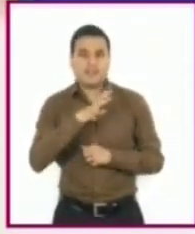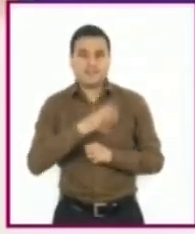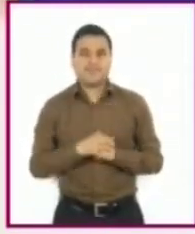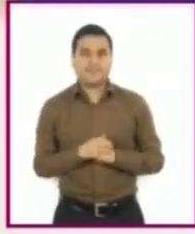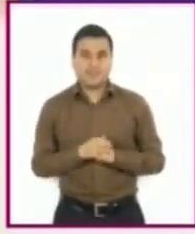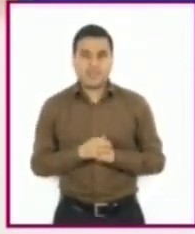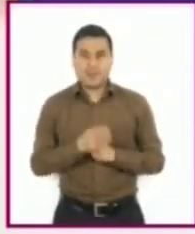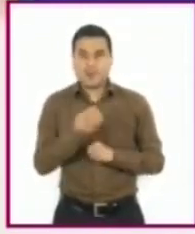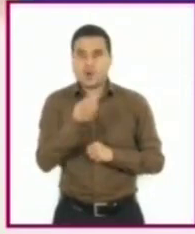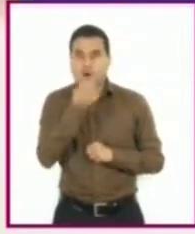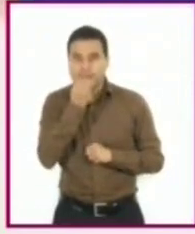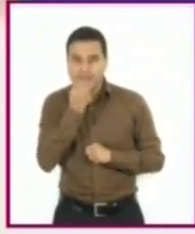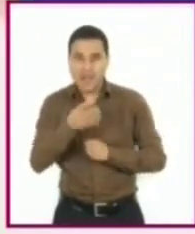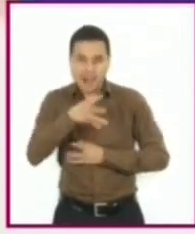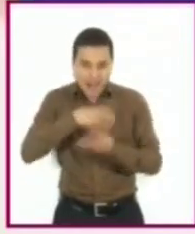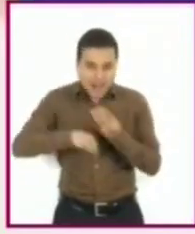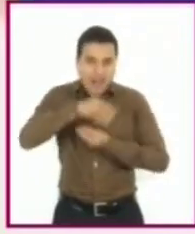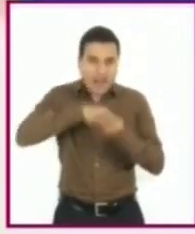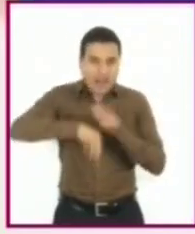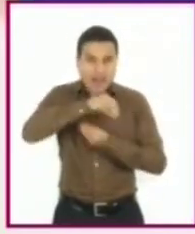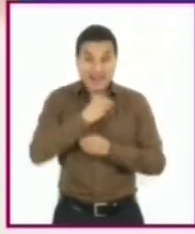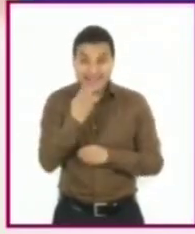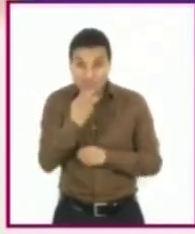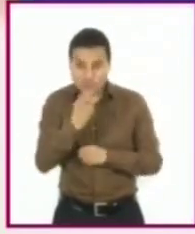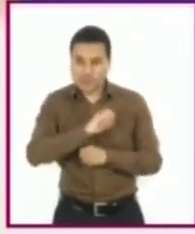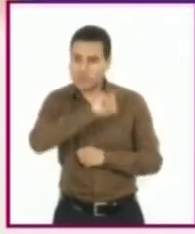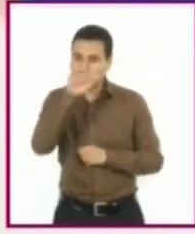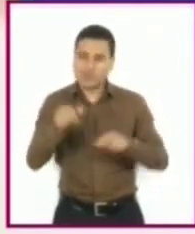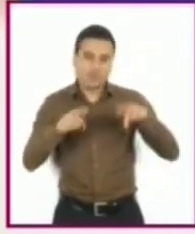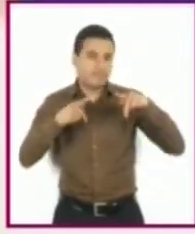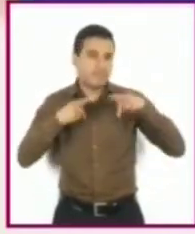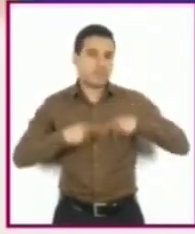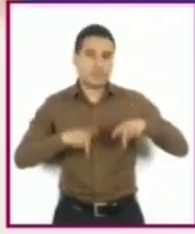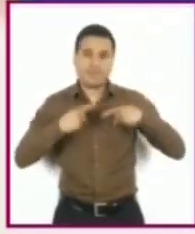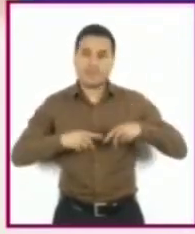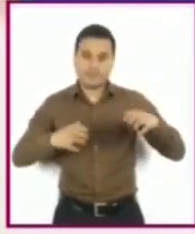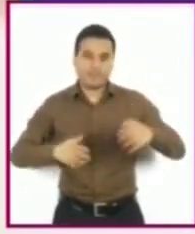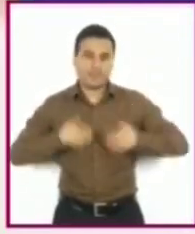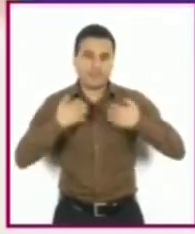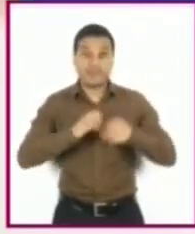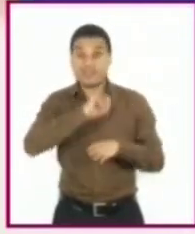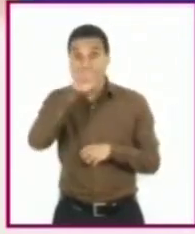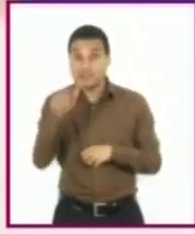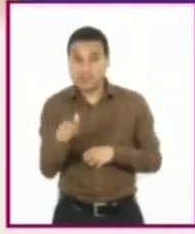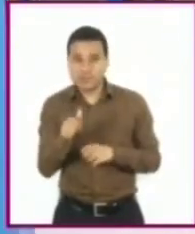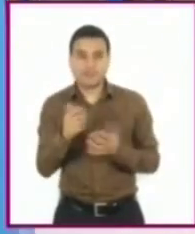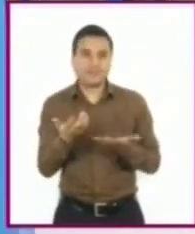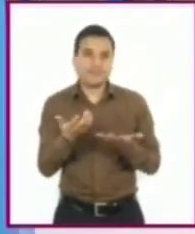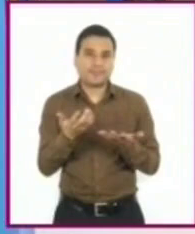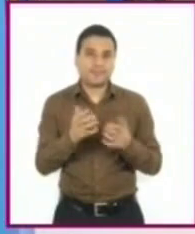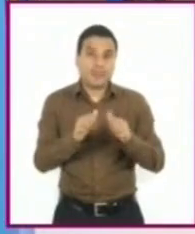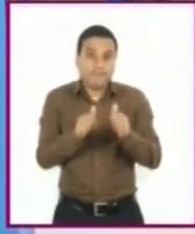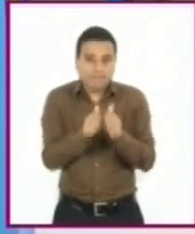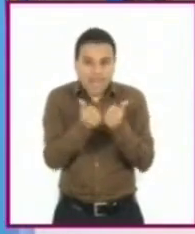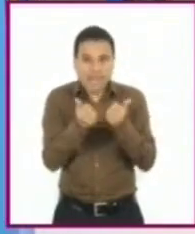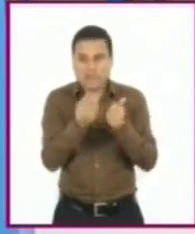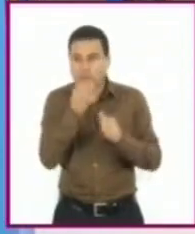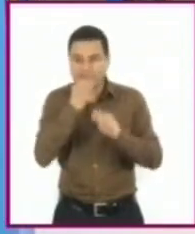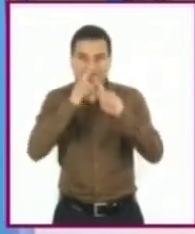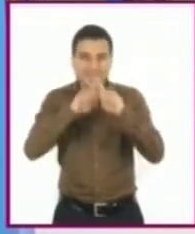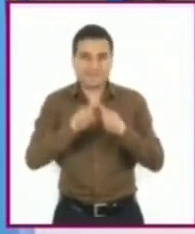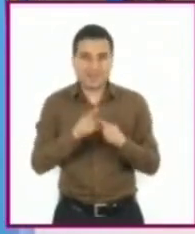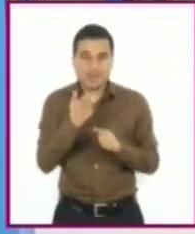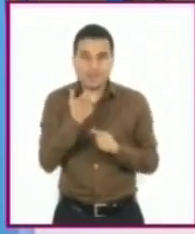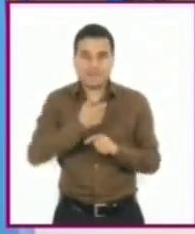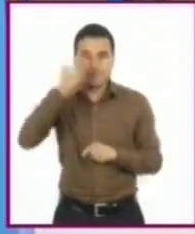de alimentos a la población, hecho que propició el aumento en el precio de los productos básicos como el pan. El gobierno estaba